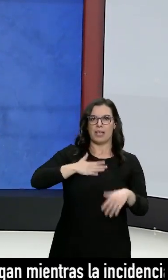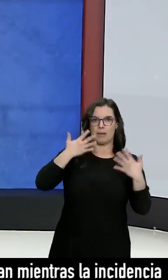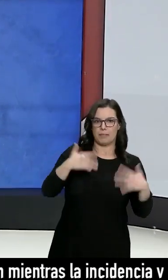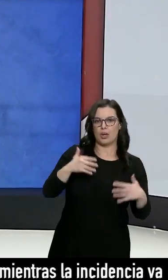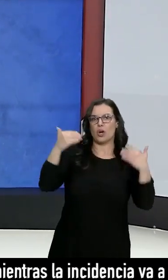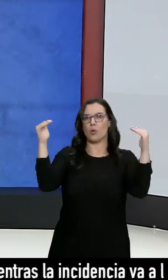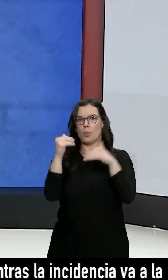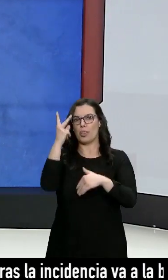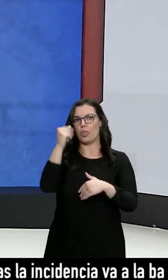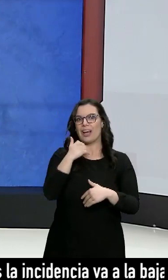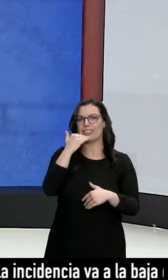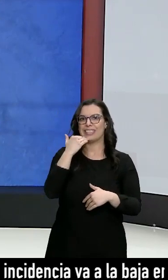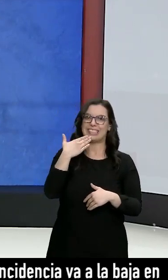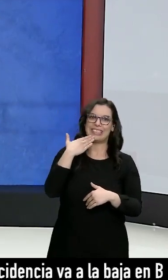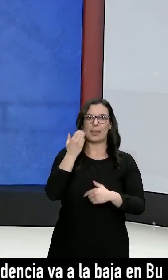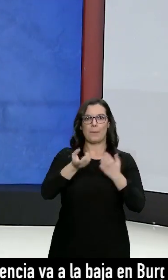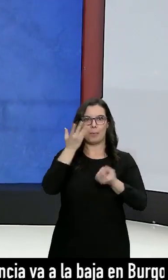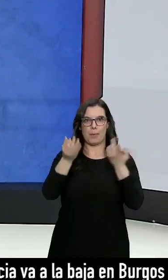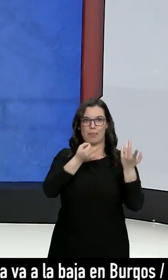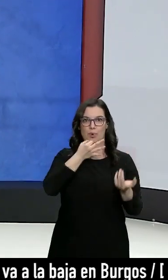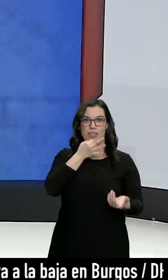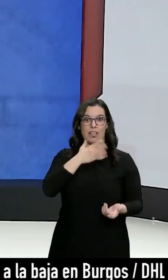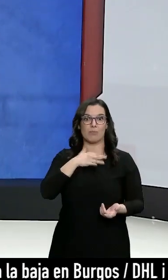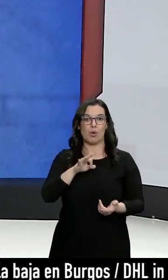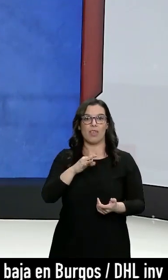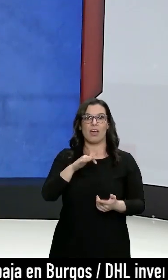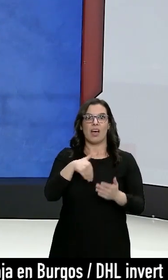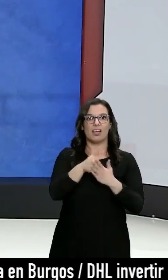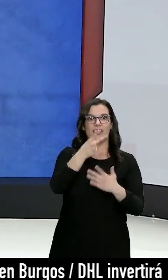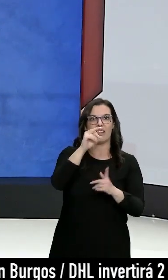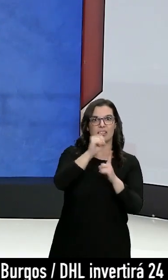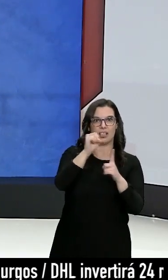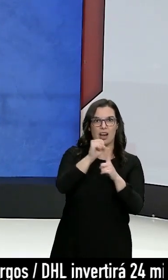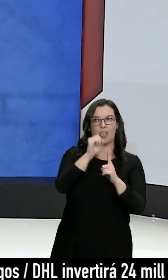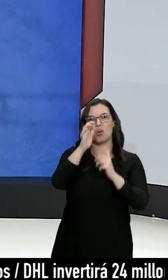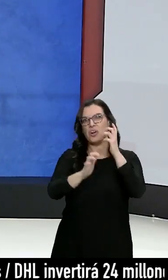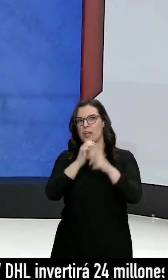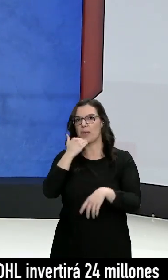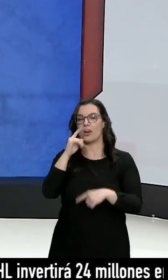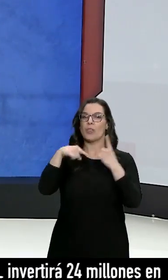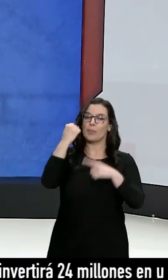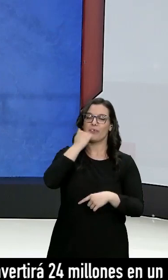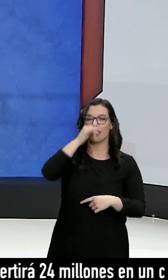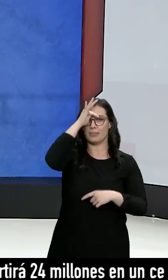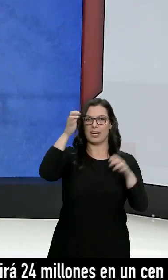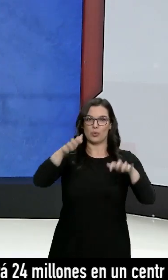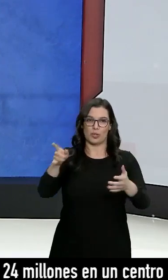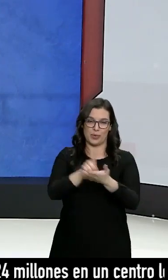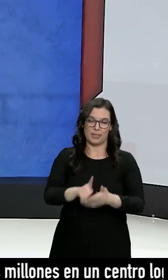jueves 2 días casi primaverales por las tardes, que podríamos alcanzar los 20 grados, eso sí, con algunas nieblas, y el fin de semana vuelven las